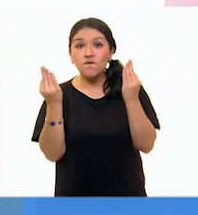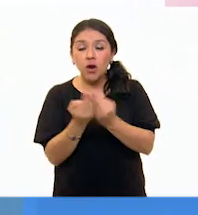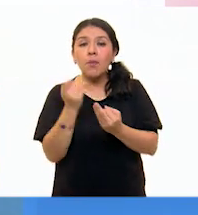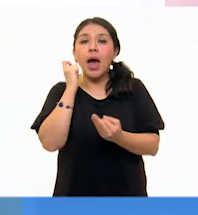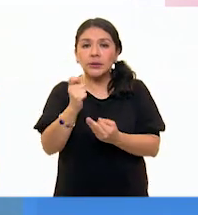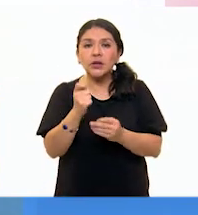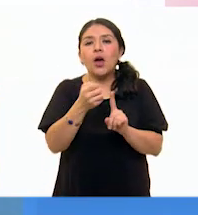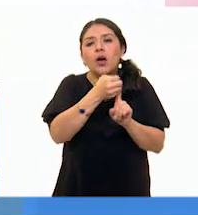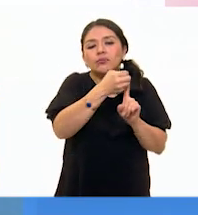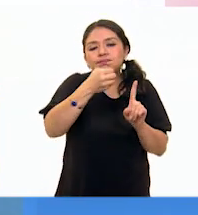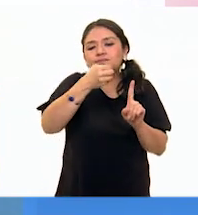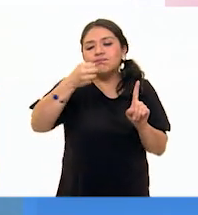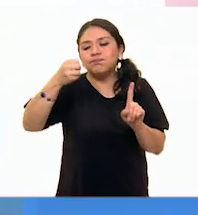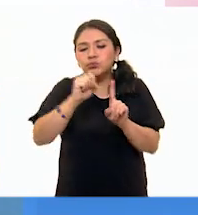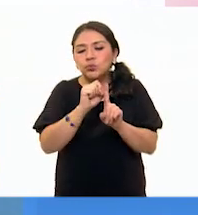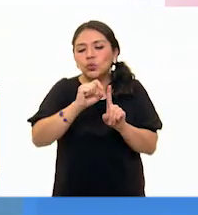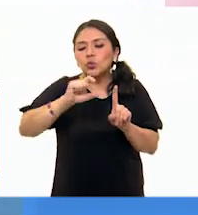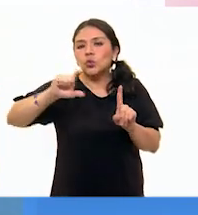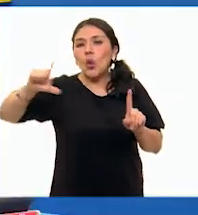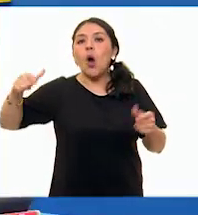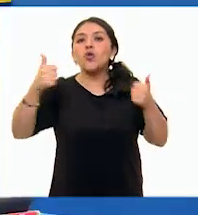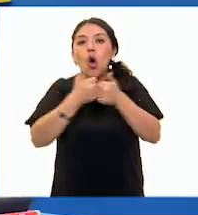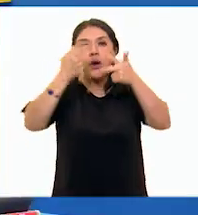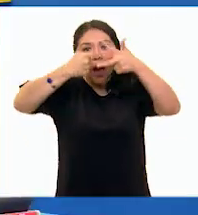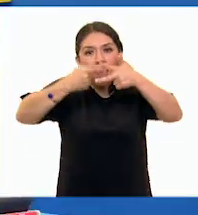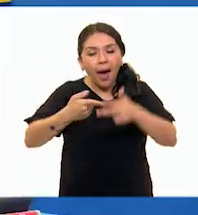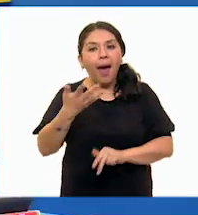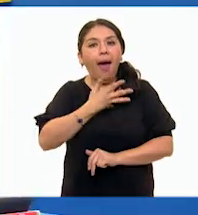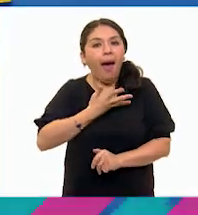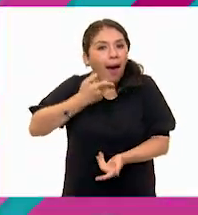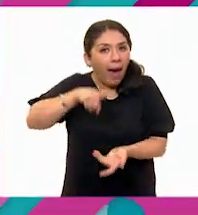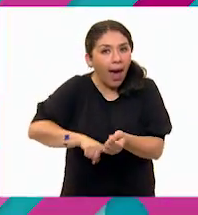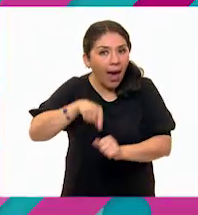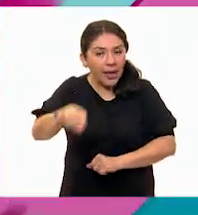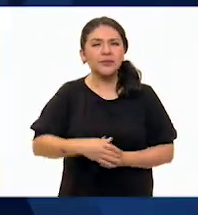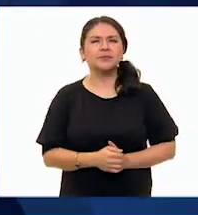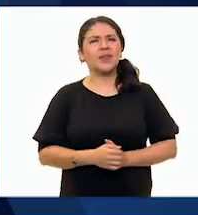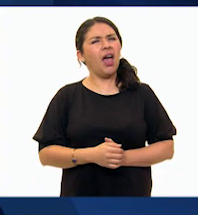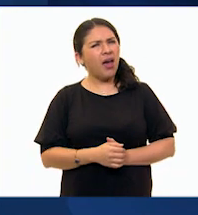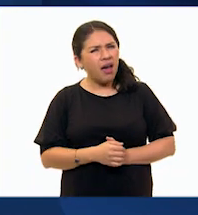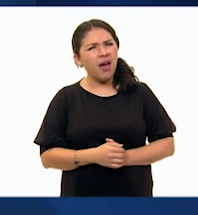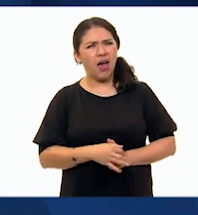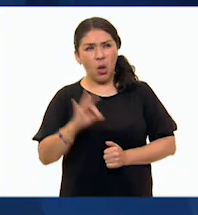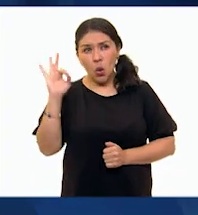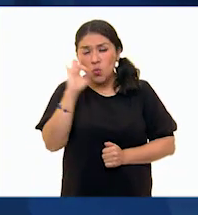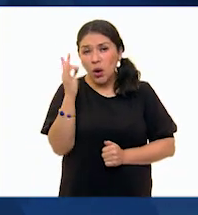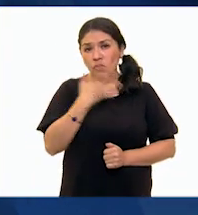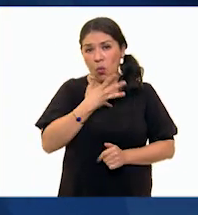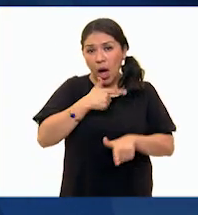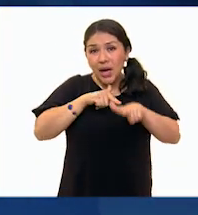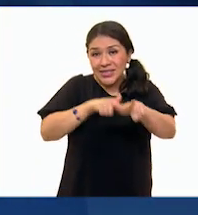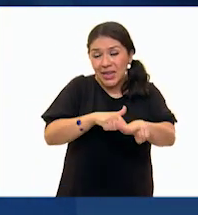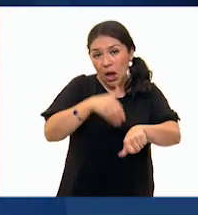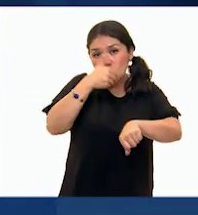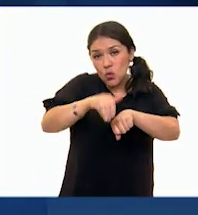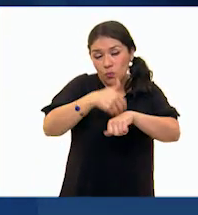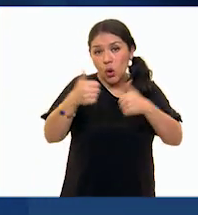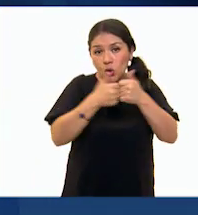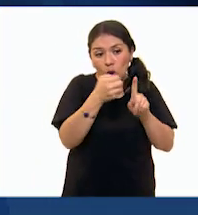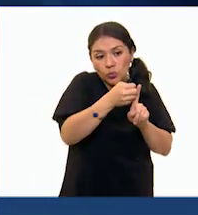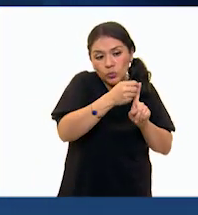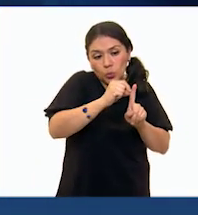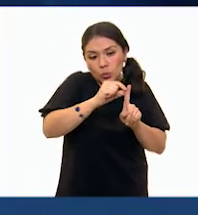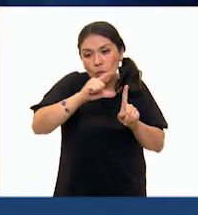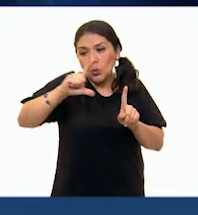tiene progresión aritmética. Ah, entonces siempre que tengamos una sucesión con progresión